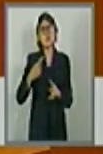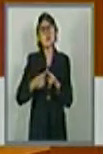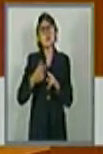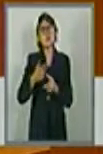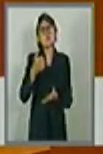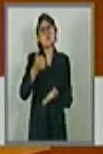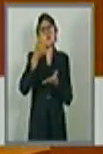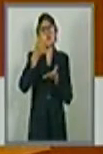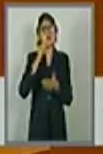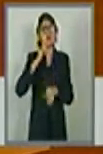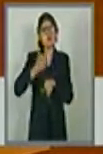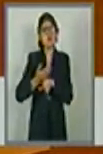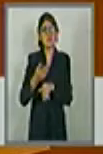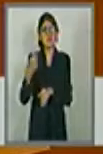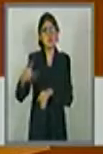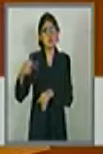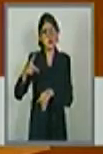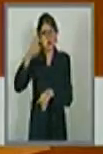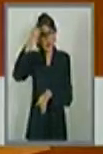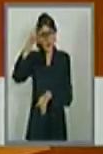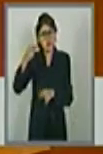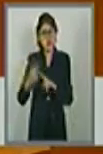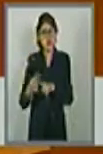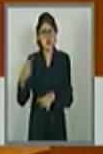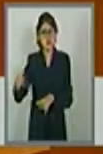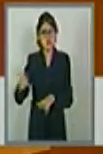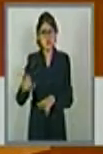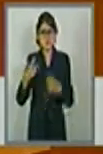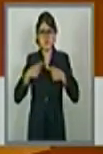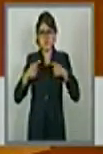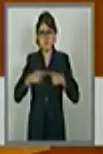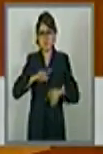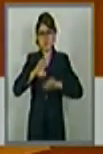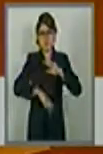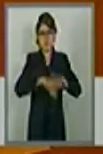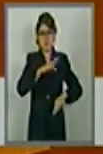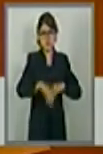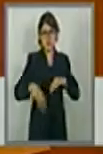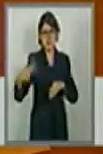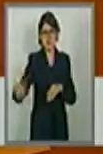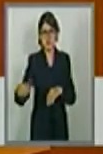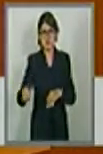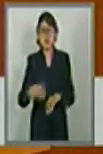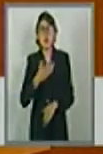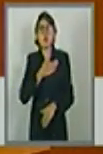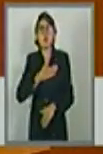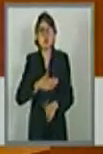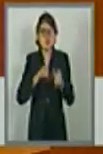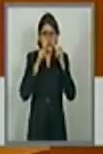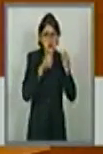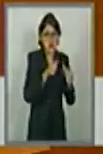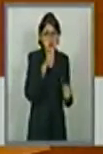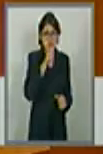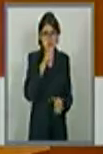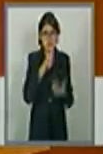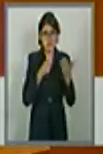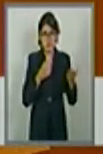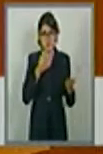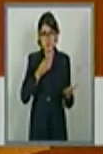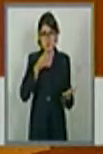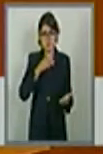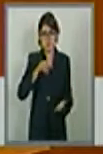trabajadores mineros del Grupo de México, la falta de justicia prevalece. Frente a ello, el citado Gómez